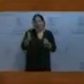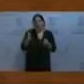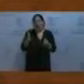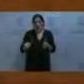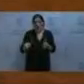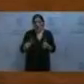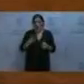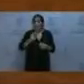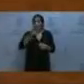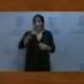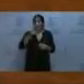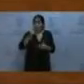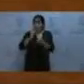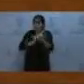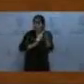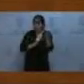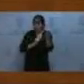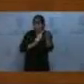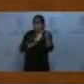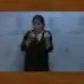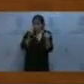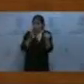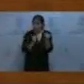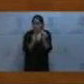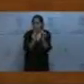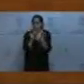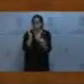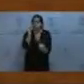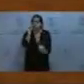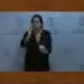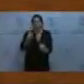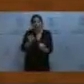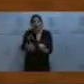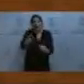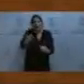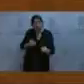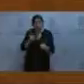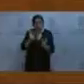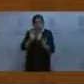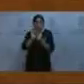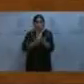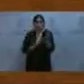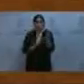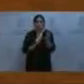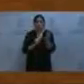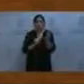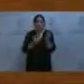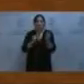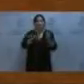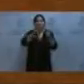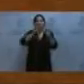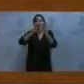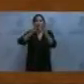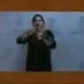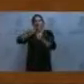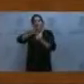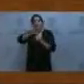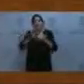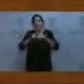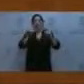contrato con una altísima remuneración. El anterior gerente, cuando firmó el contrato, la retribución bruta era en 78.000 euros